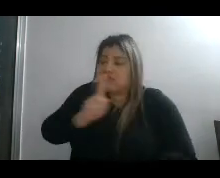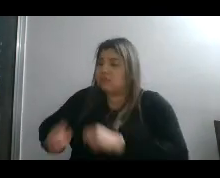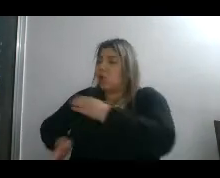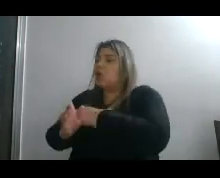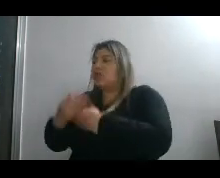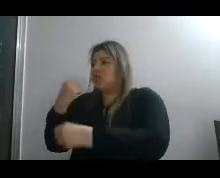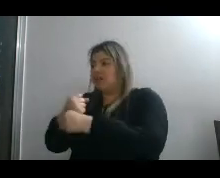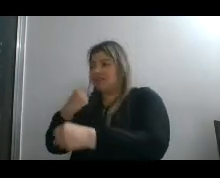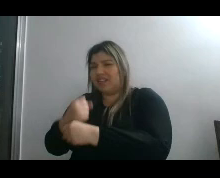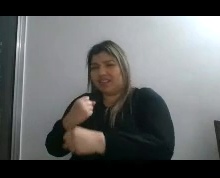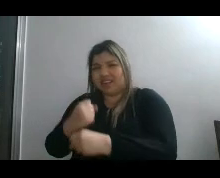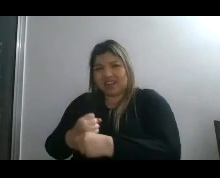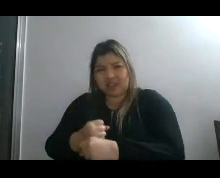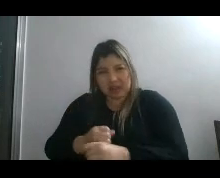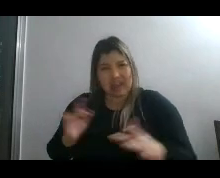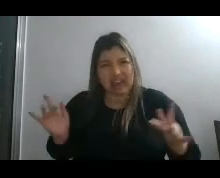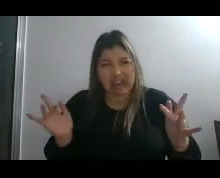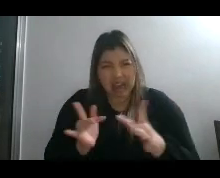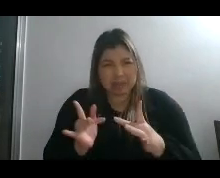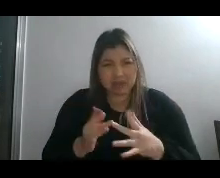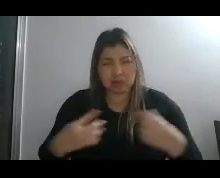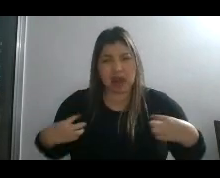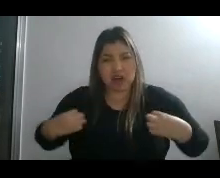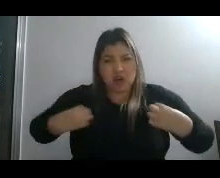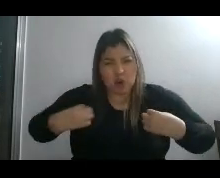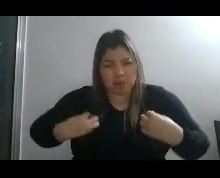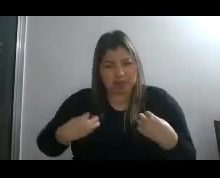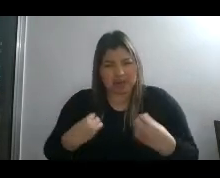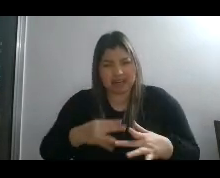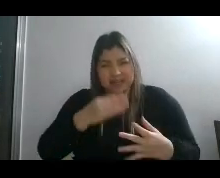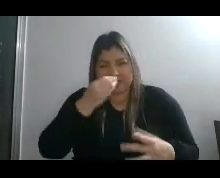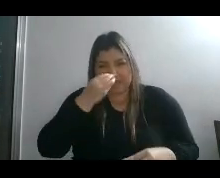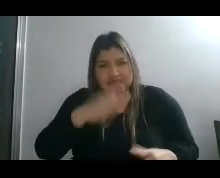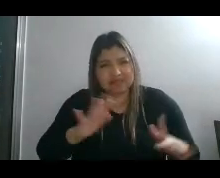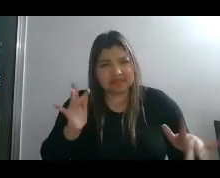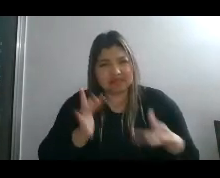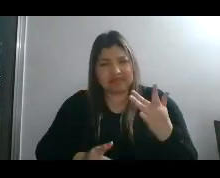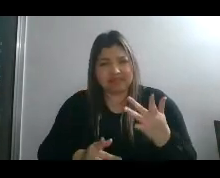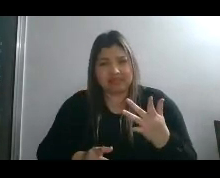uniforme que atienden a los pacientes a comer a la cafetería.